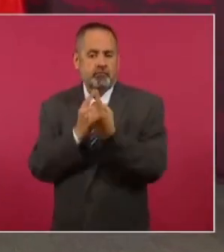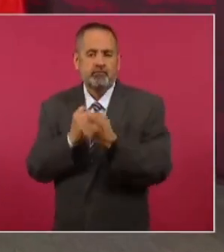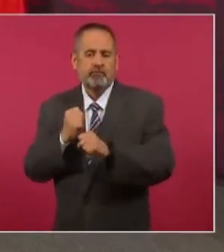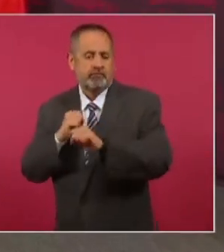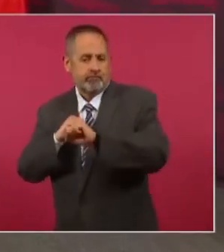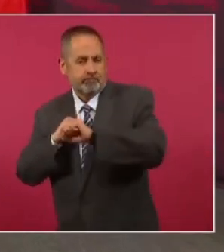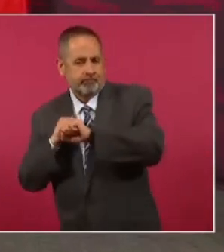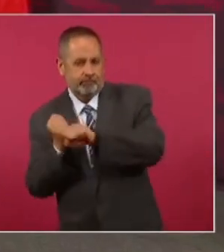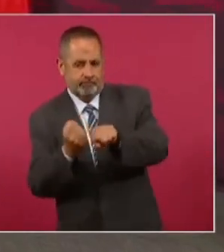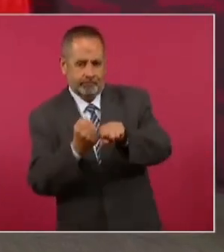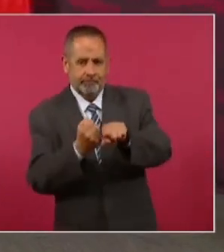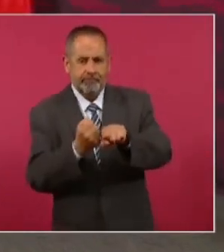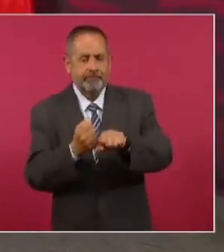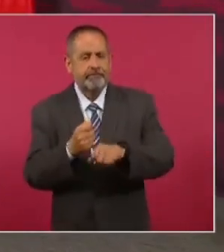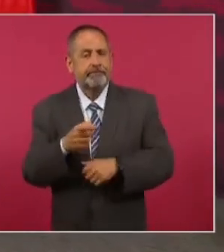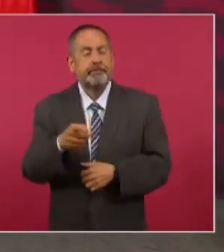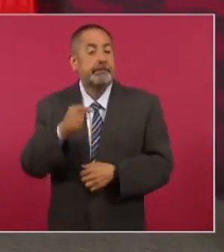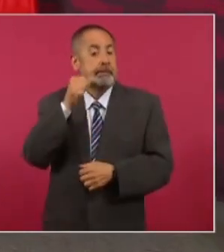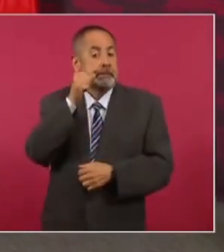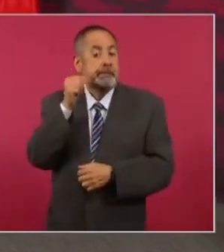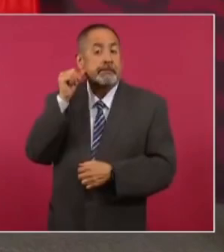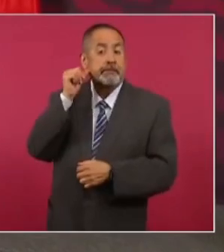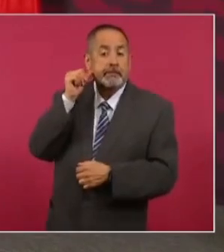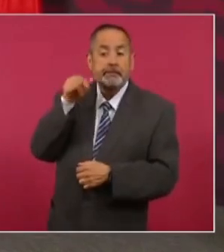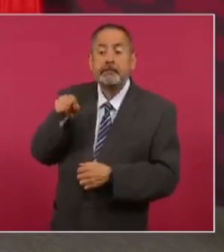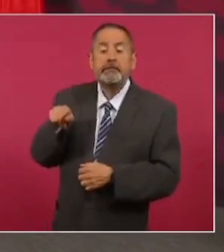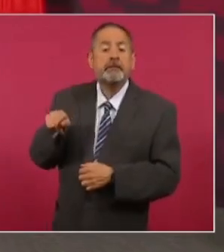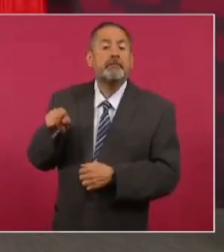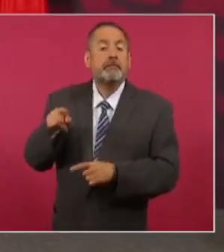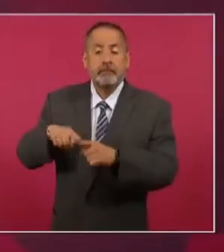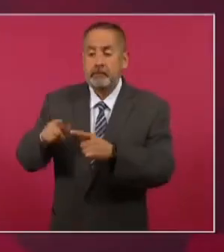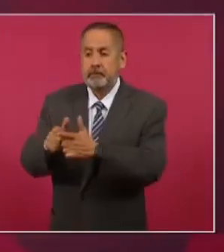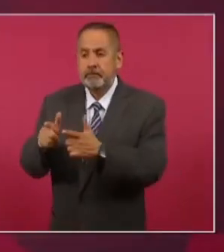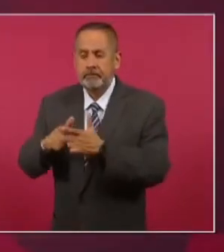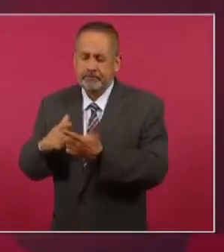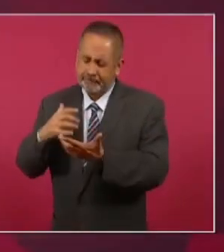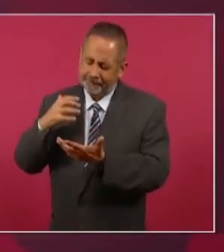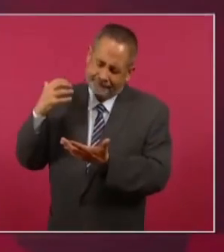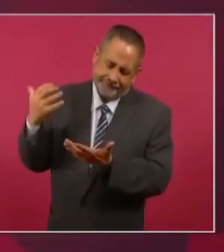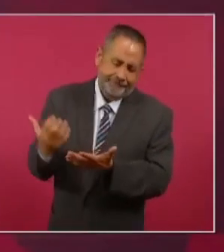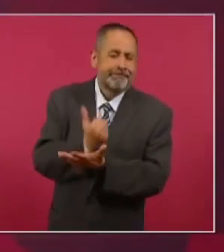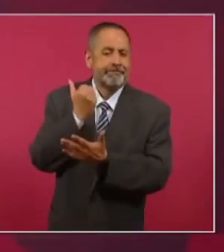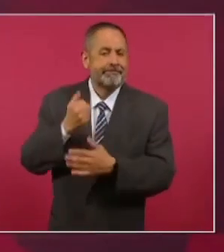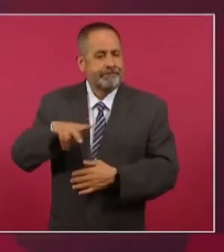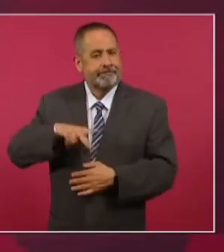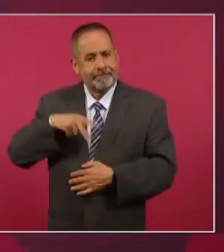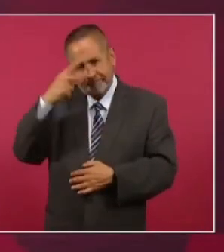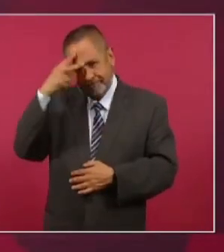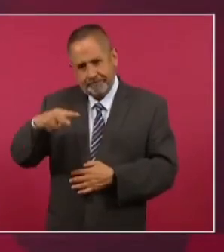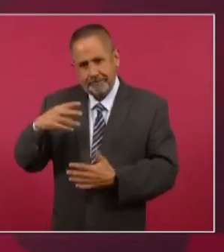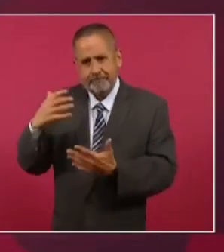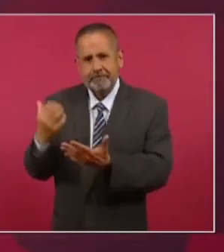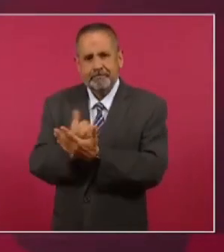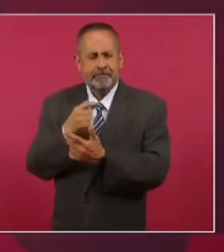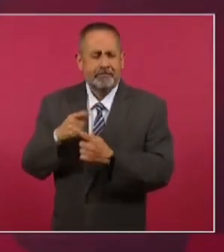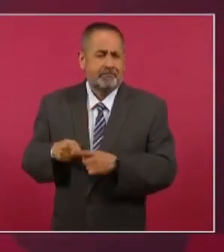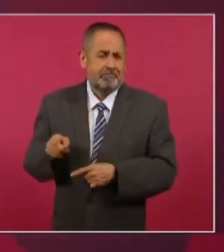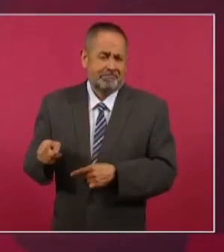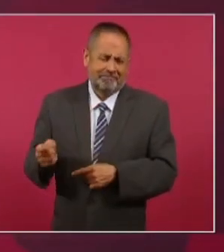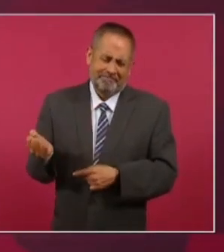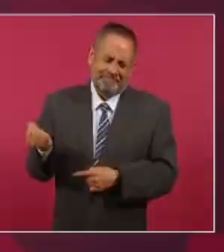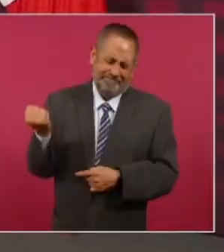ayer ganaron lucieron